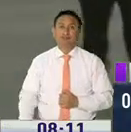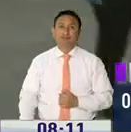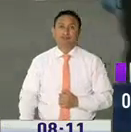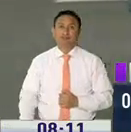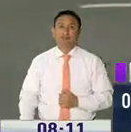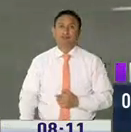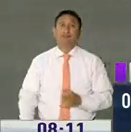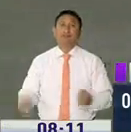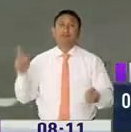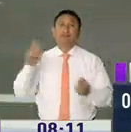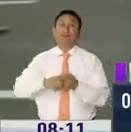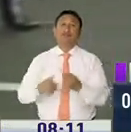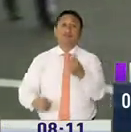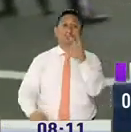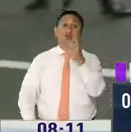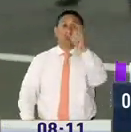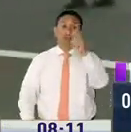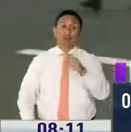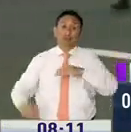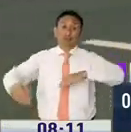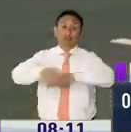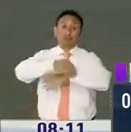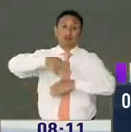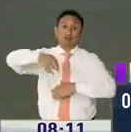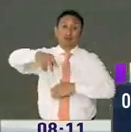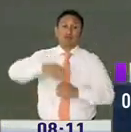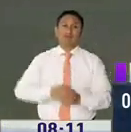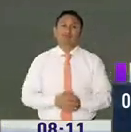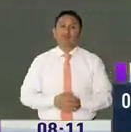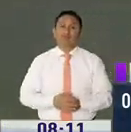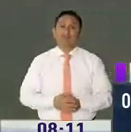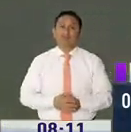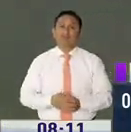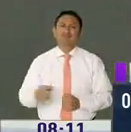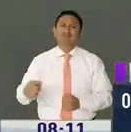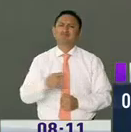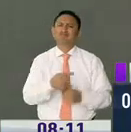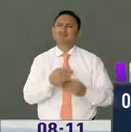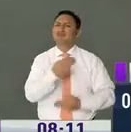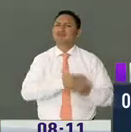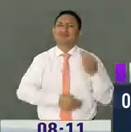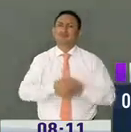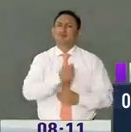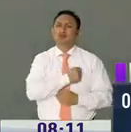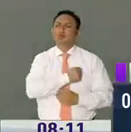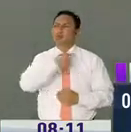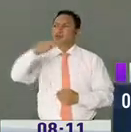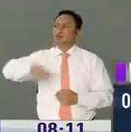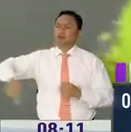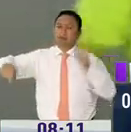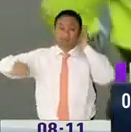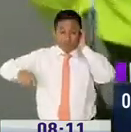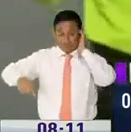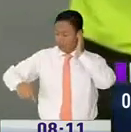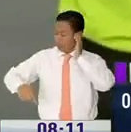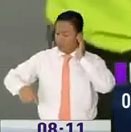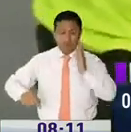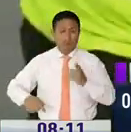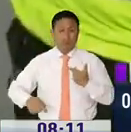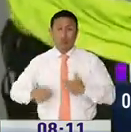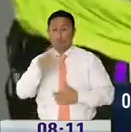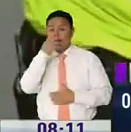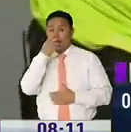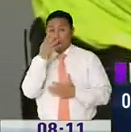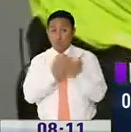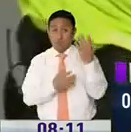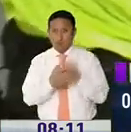hasta las 2 de la tarde la gente puede estar en las calles. ¿Qué pasa con tanto comercio autónomo que vemos, sobre todo de mascarillas y guantes? Vemos